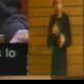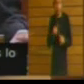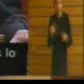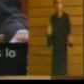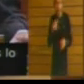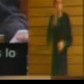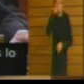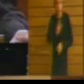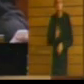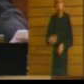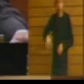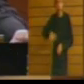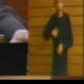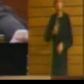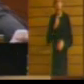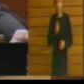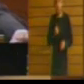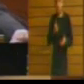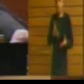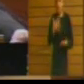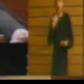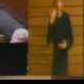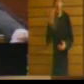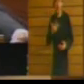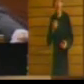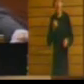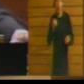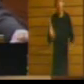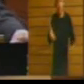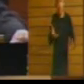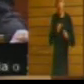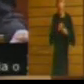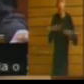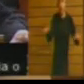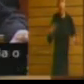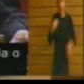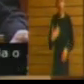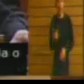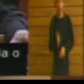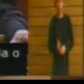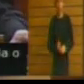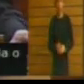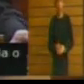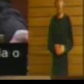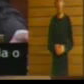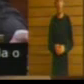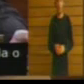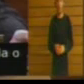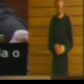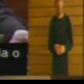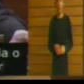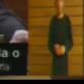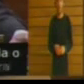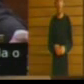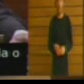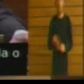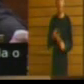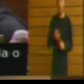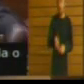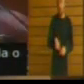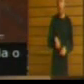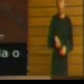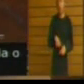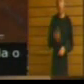por su ausencia o al menos no se destacan como debiera ser. Pero es que en esa línea